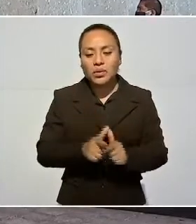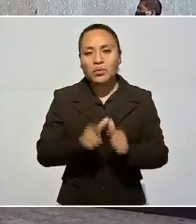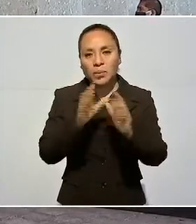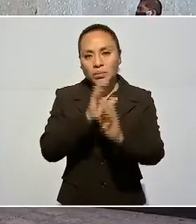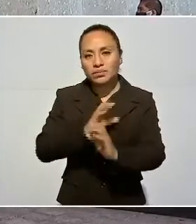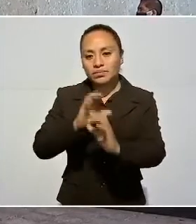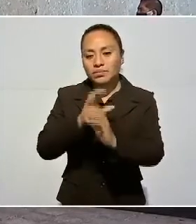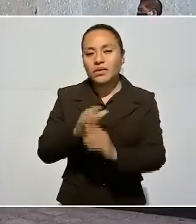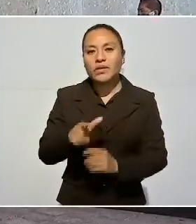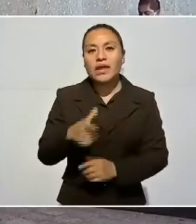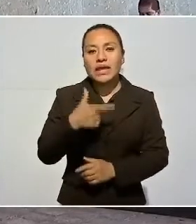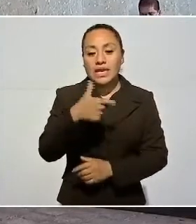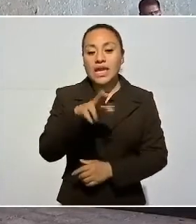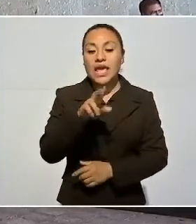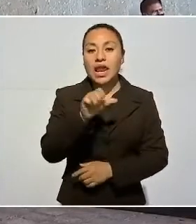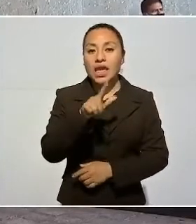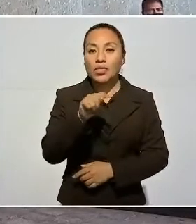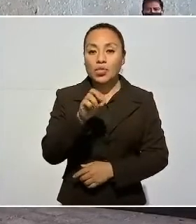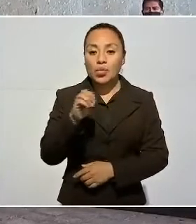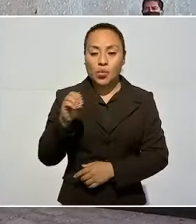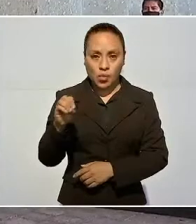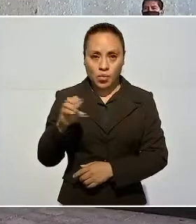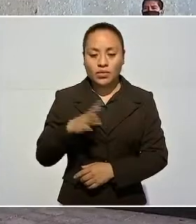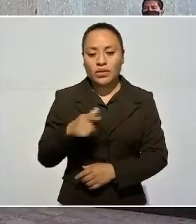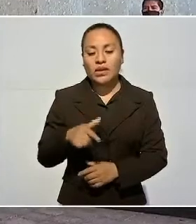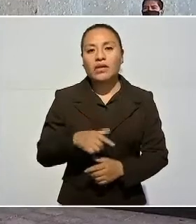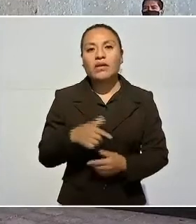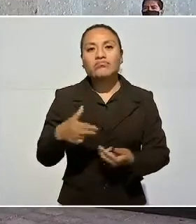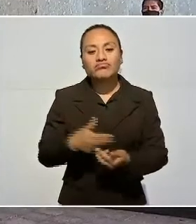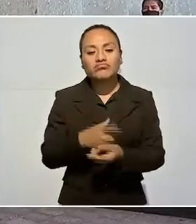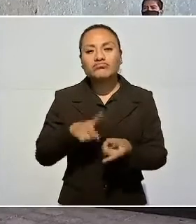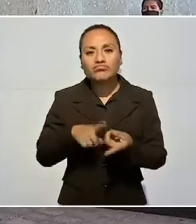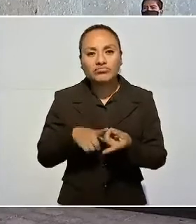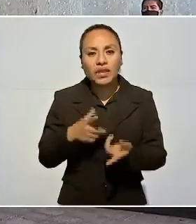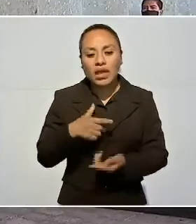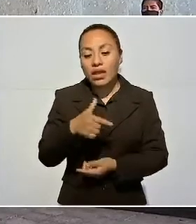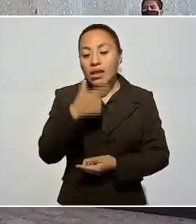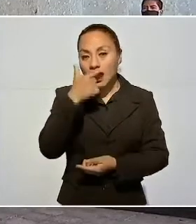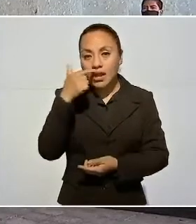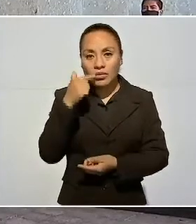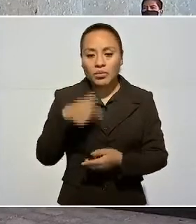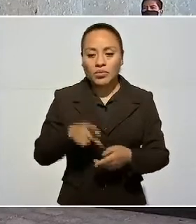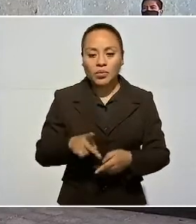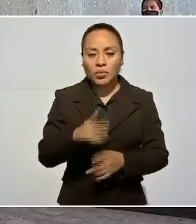infantil juvenil Yelató del municipio de Guelatao de Juárez.